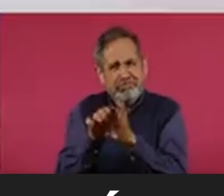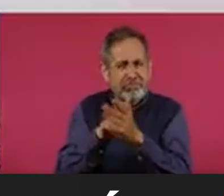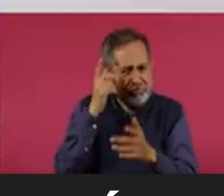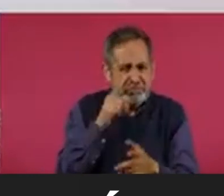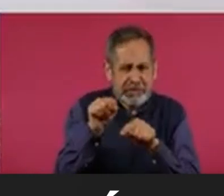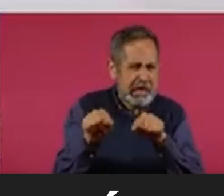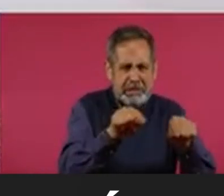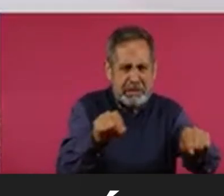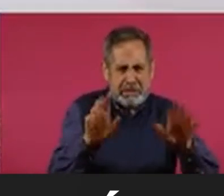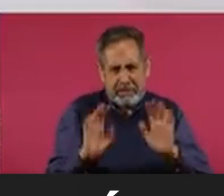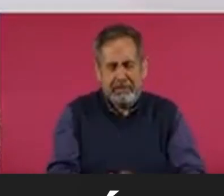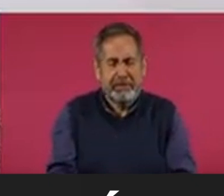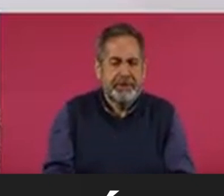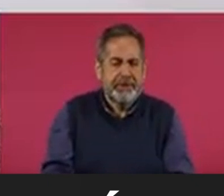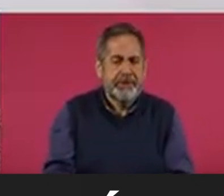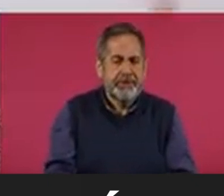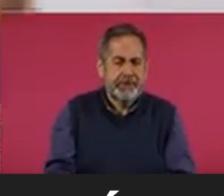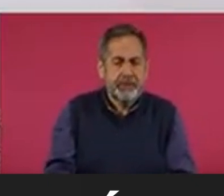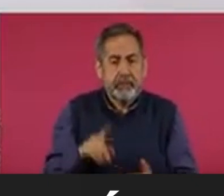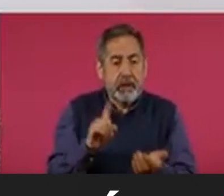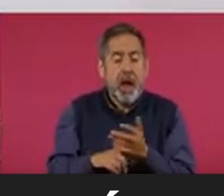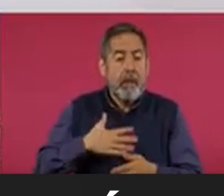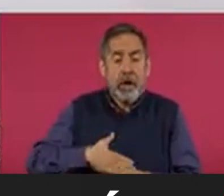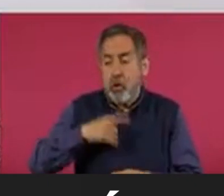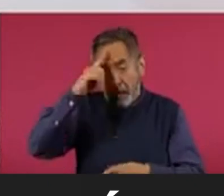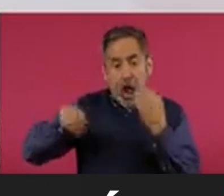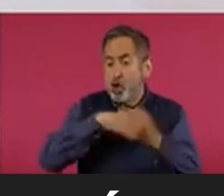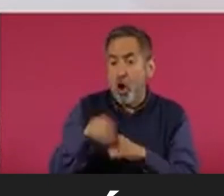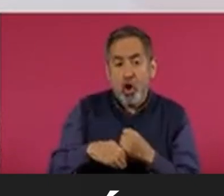Desde luego, baño colectivo,